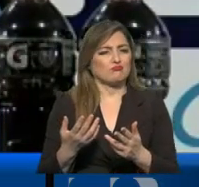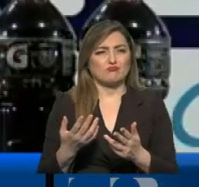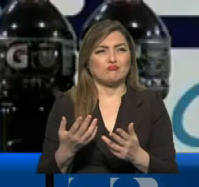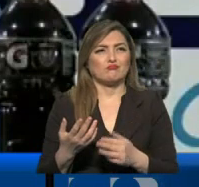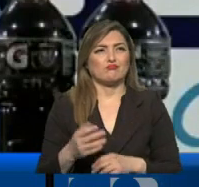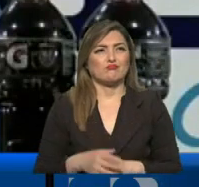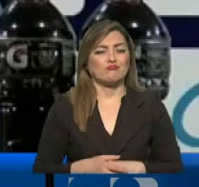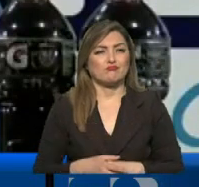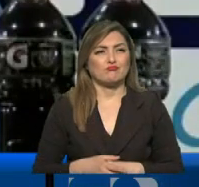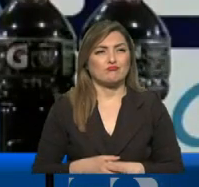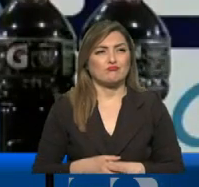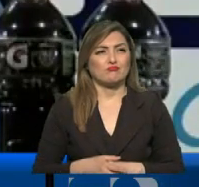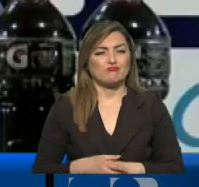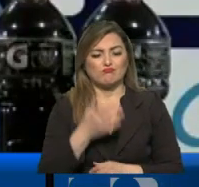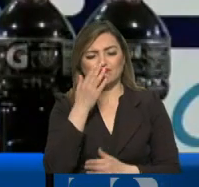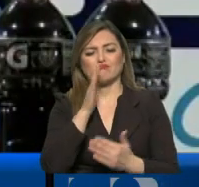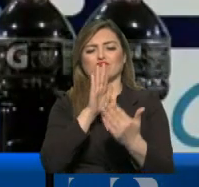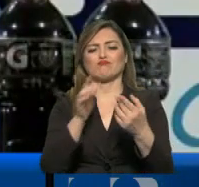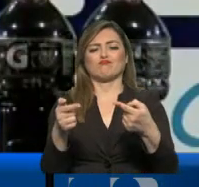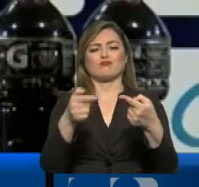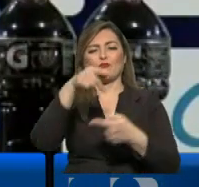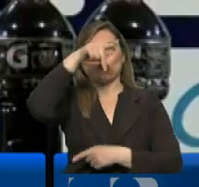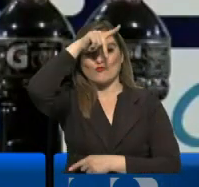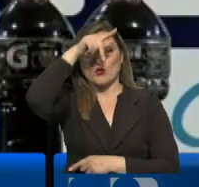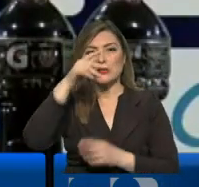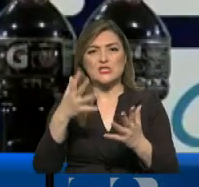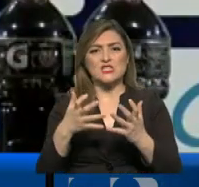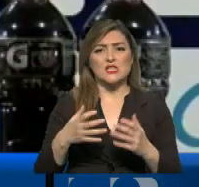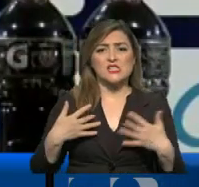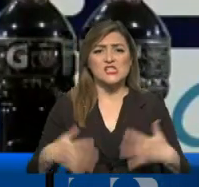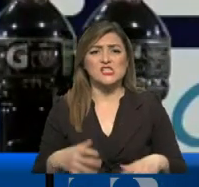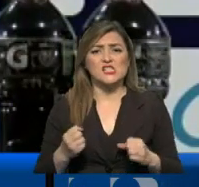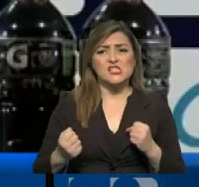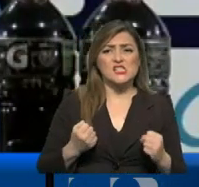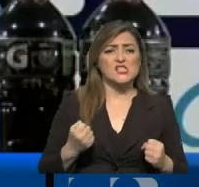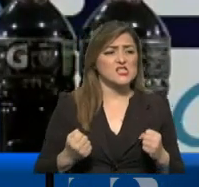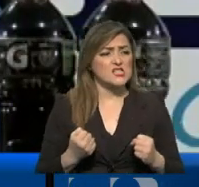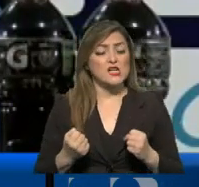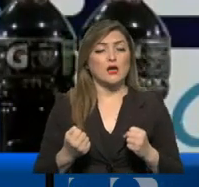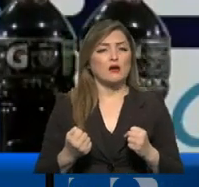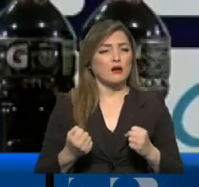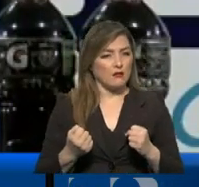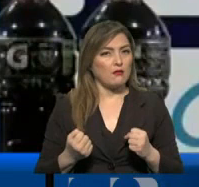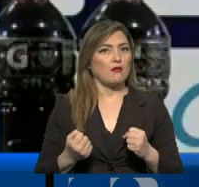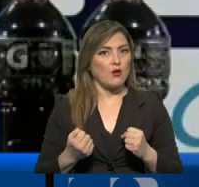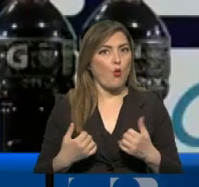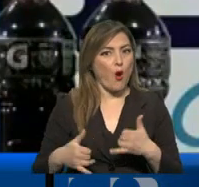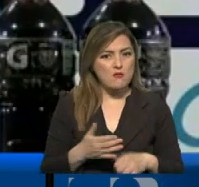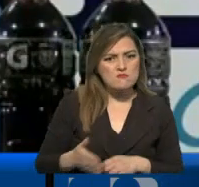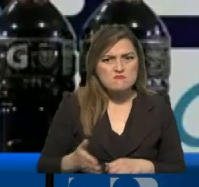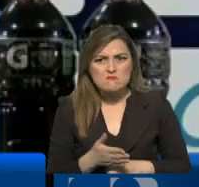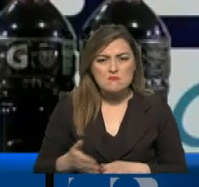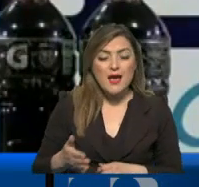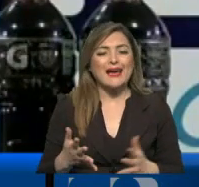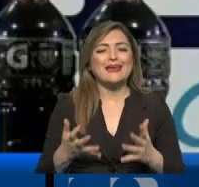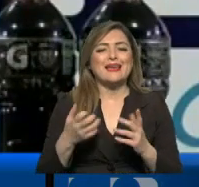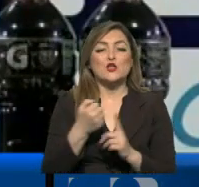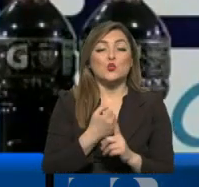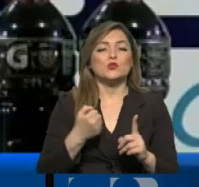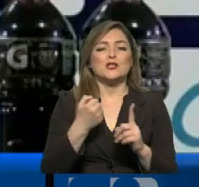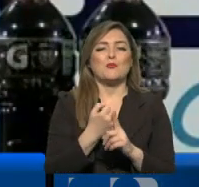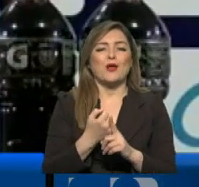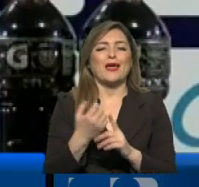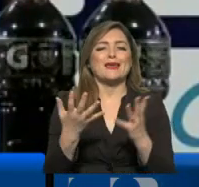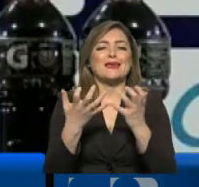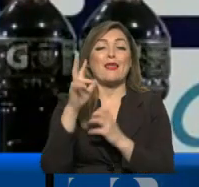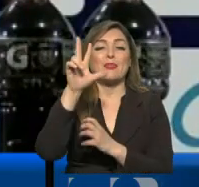saber que vamos a enfrentar a un Perú necesitado, que va a venir a jugarse todo por el todo a Ecuador, que va a venir a